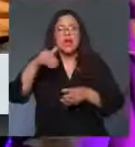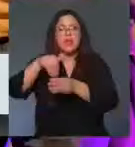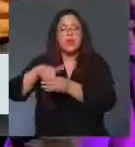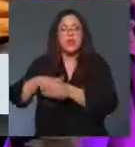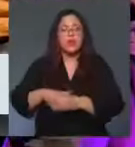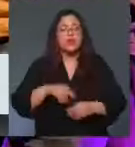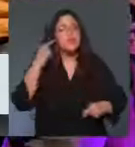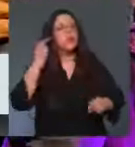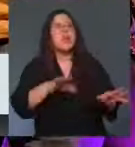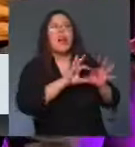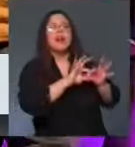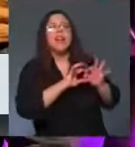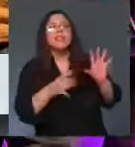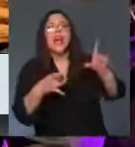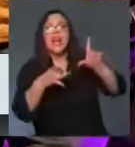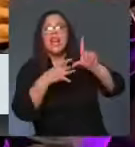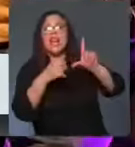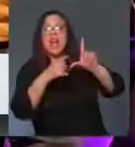Linares!